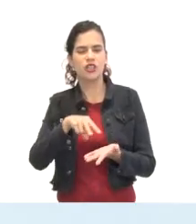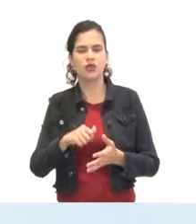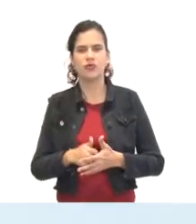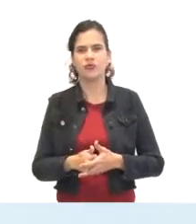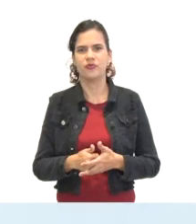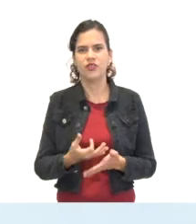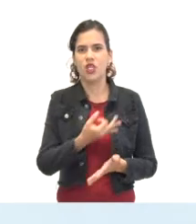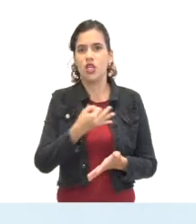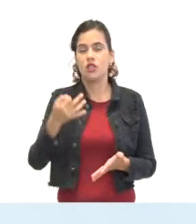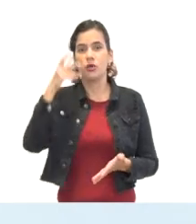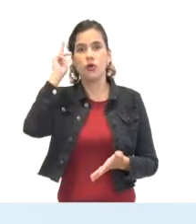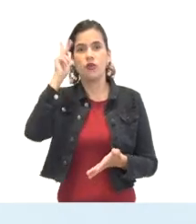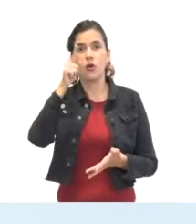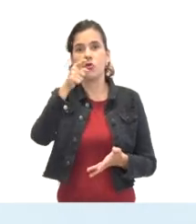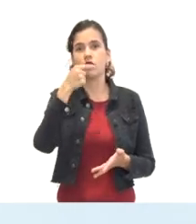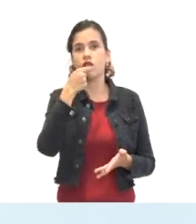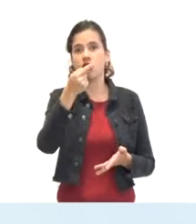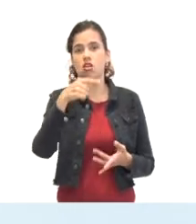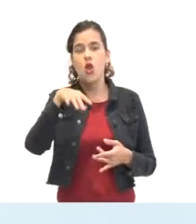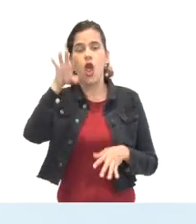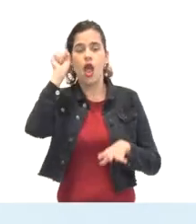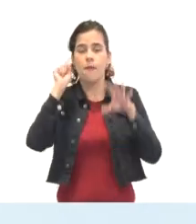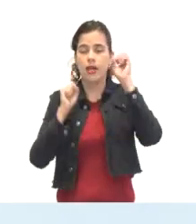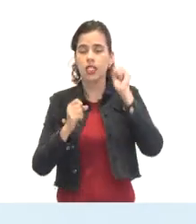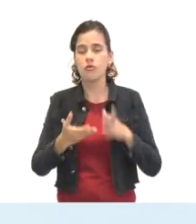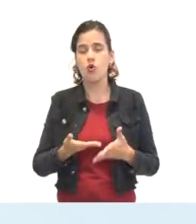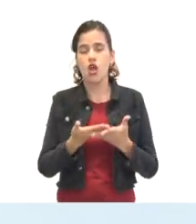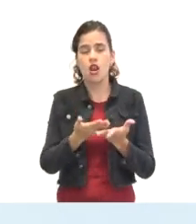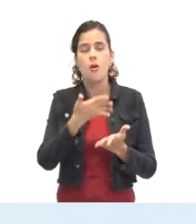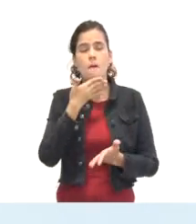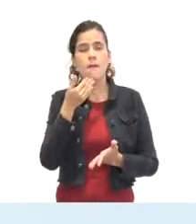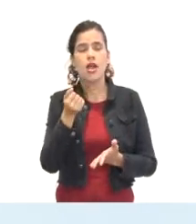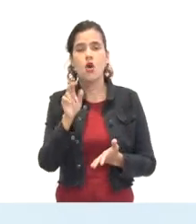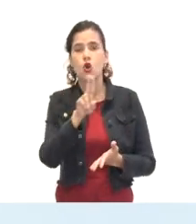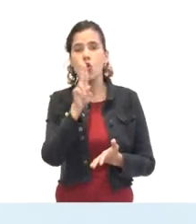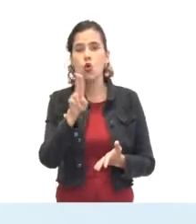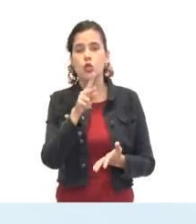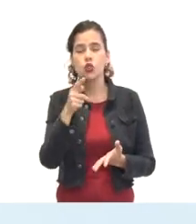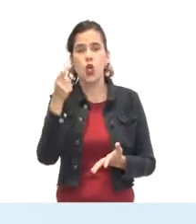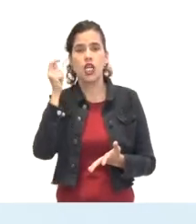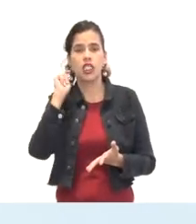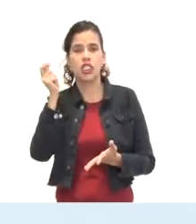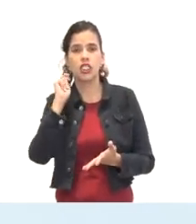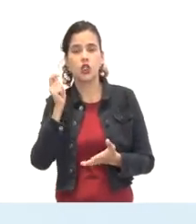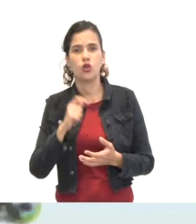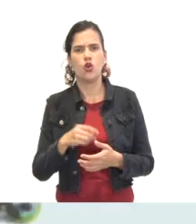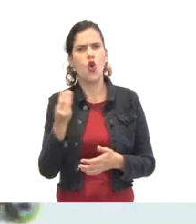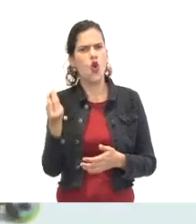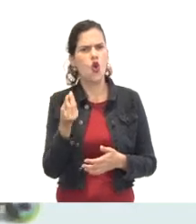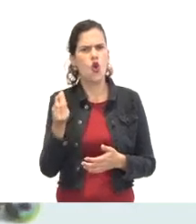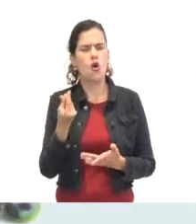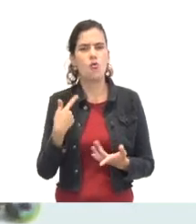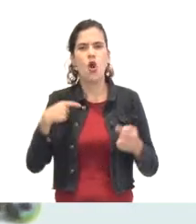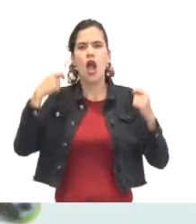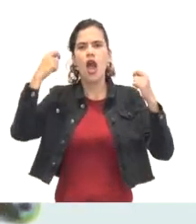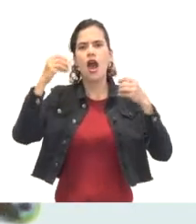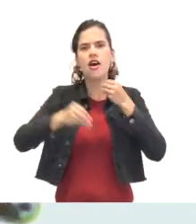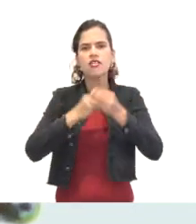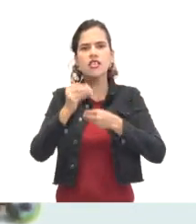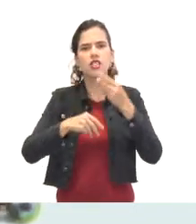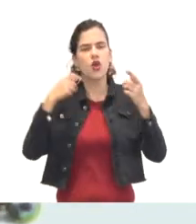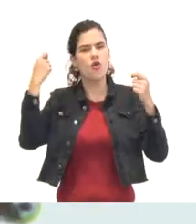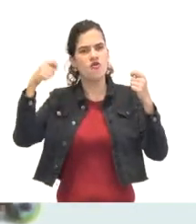profe. Como usted dijo, le aprendimos a dar un mejor uso al TikTok. ¿Cómo? Bueno, grabando